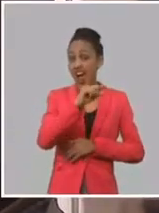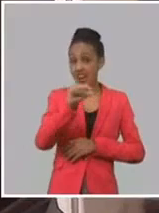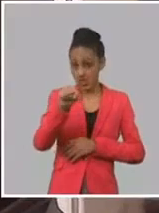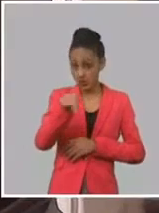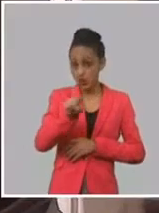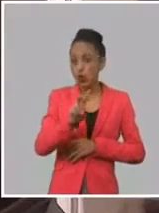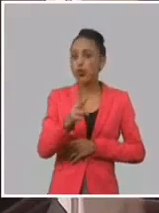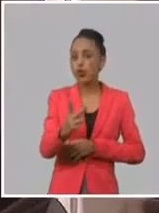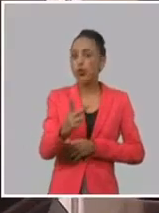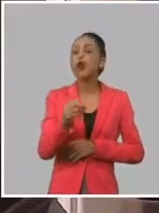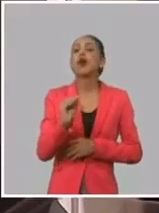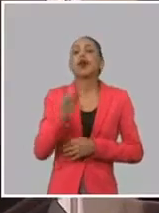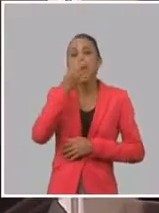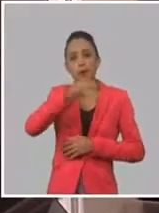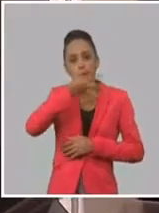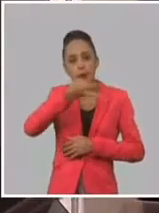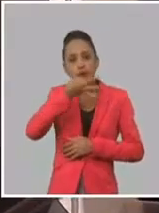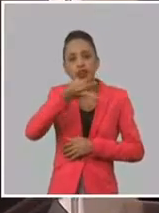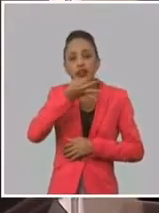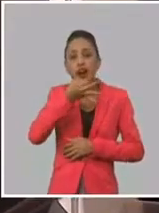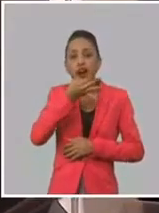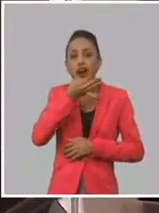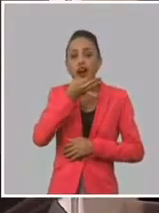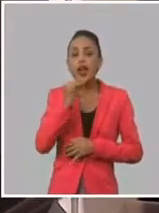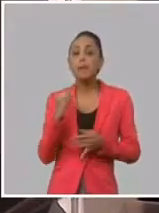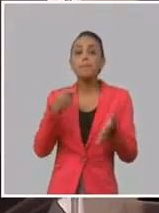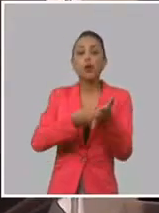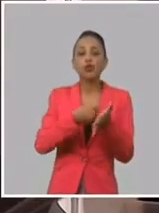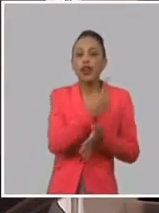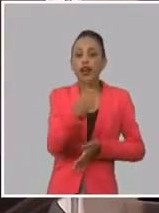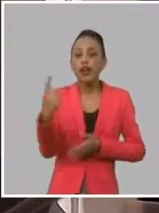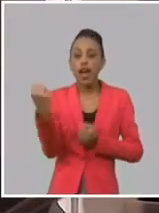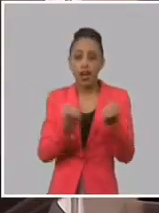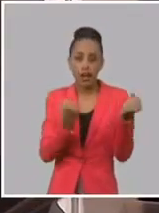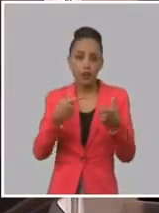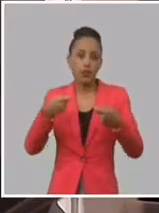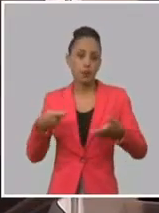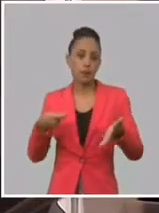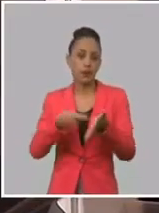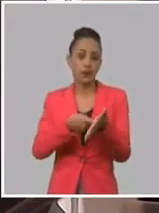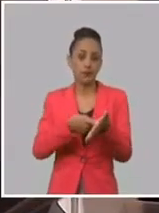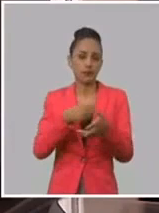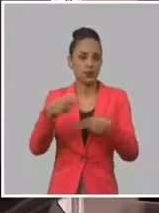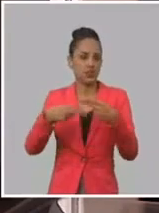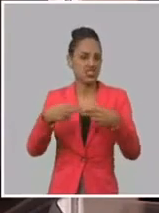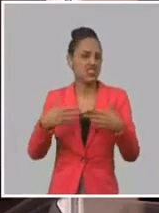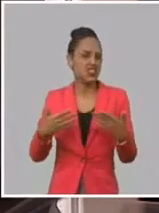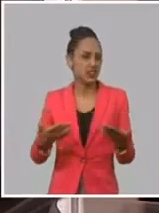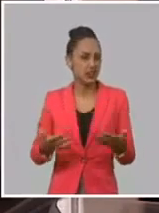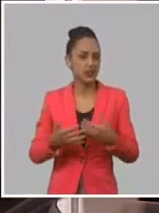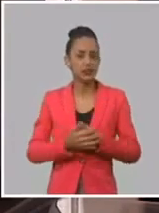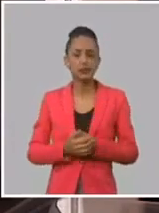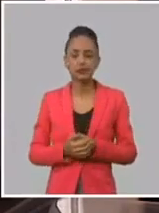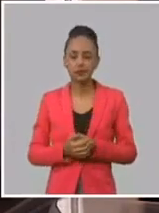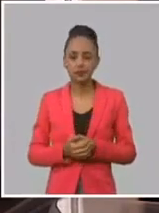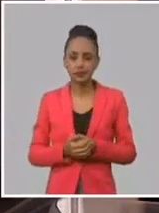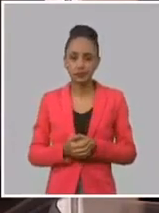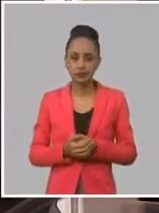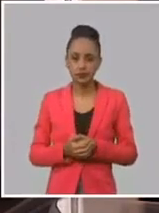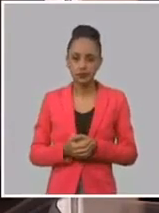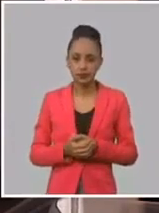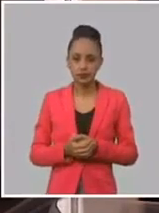los importes que debe pagarse por cada vehículo y sencillamente lo que se hace es en los casos que el